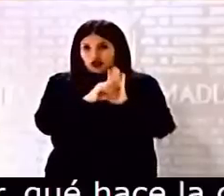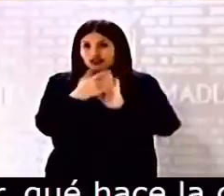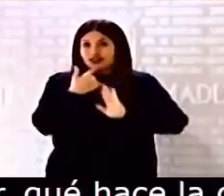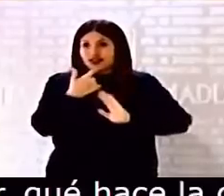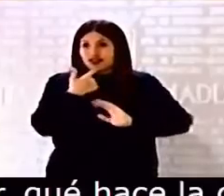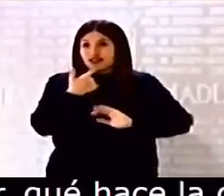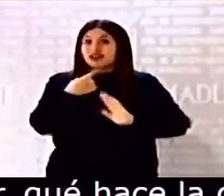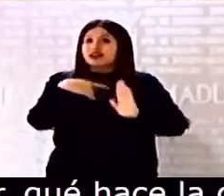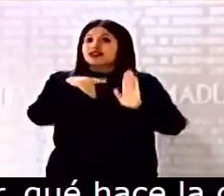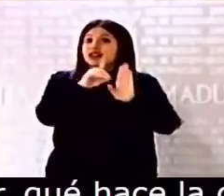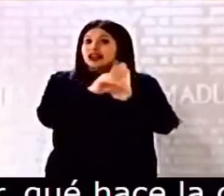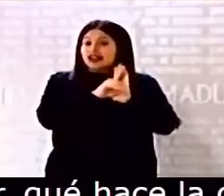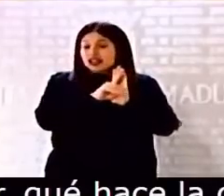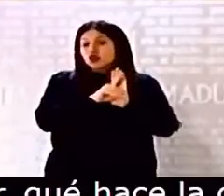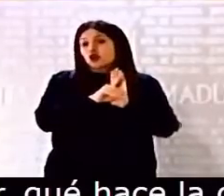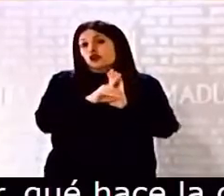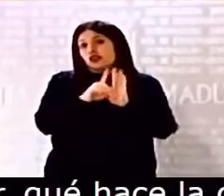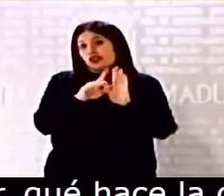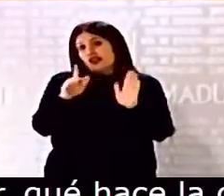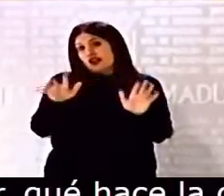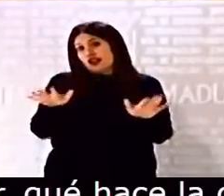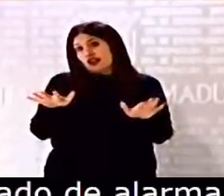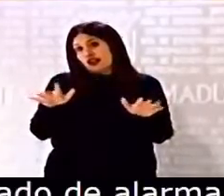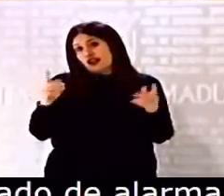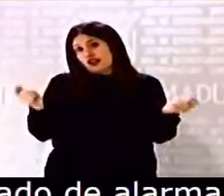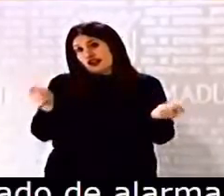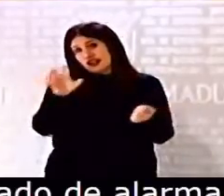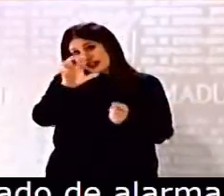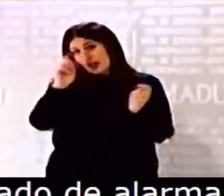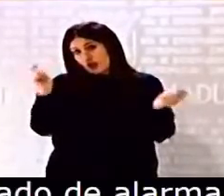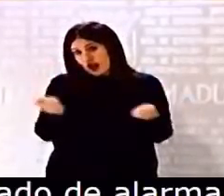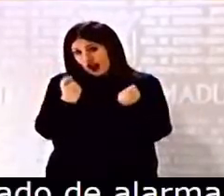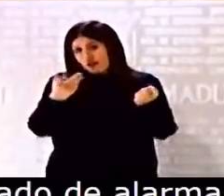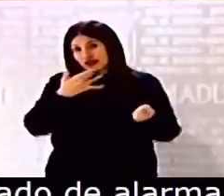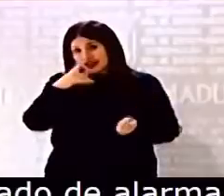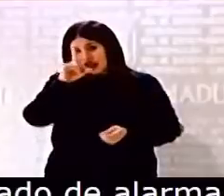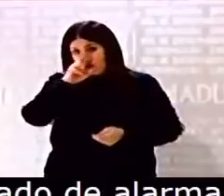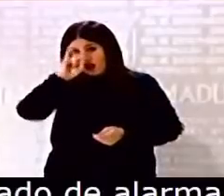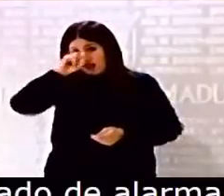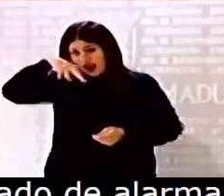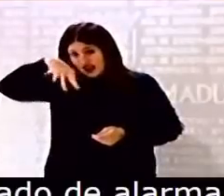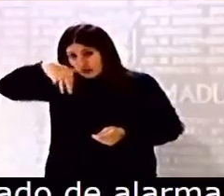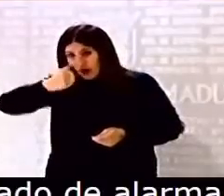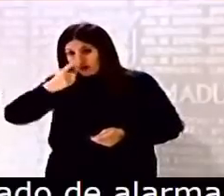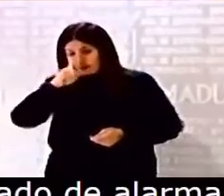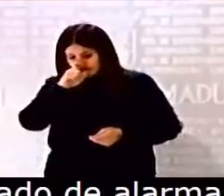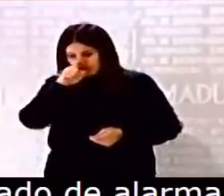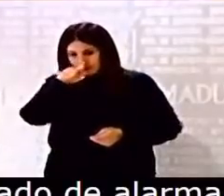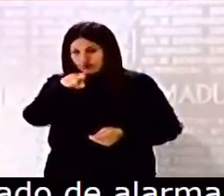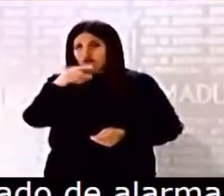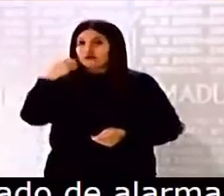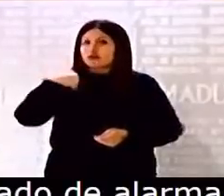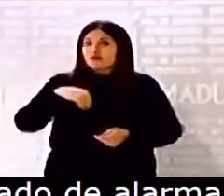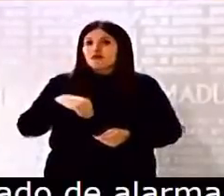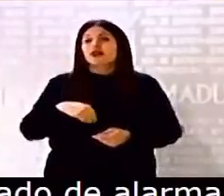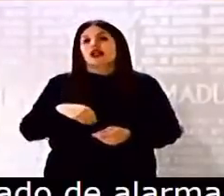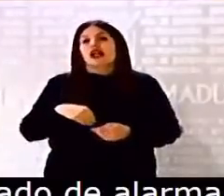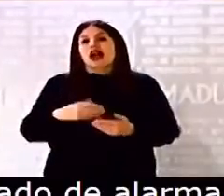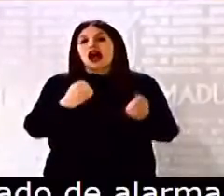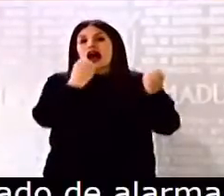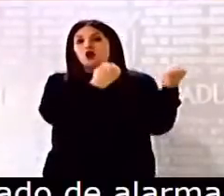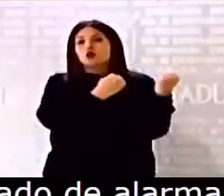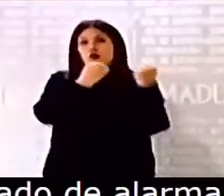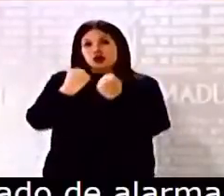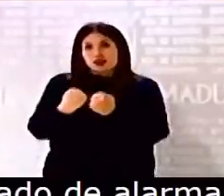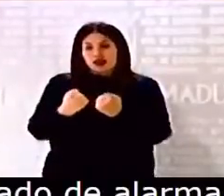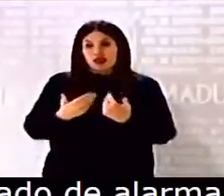Real Decreto del estado de alarma, si usted lo recuerda, Isma, se decía que la autoridad competente delegada